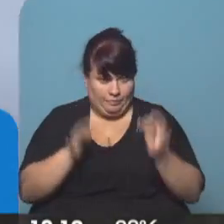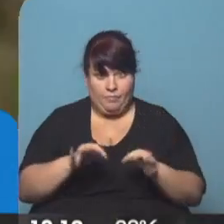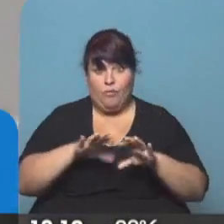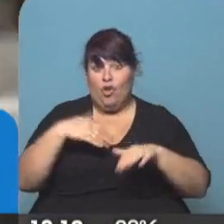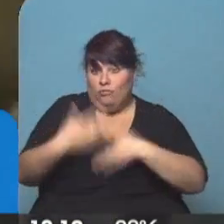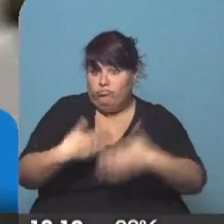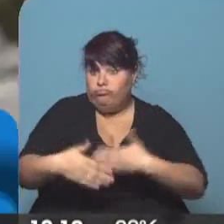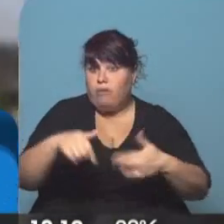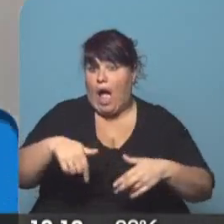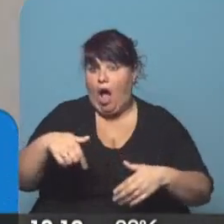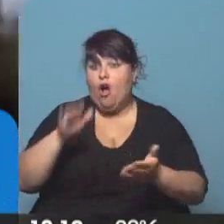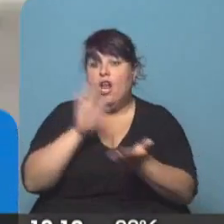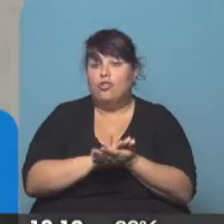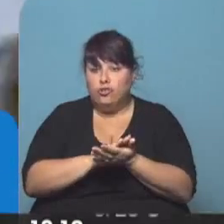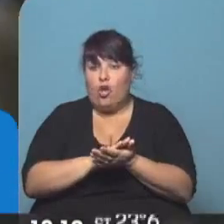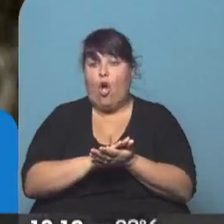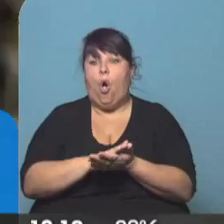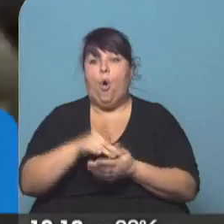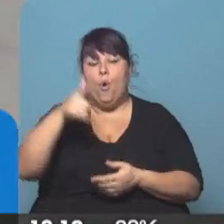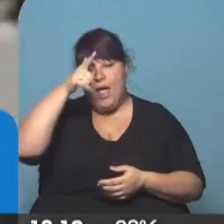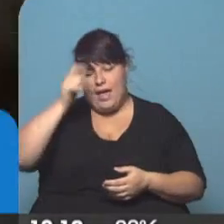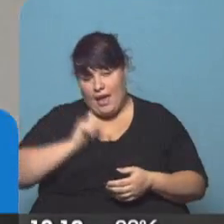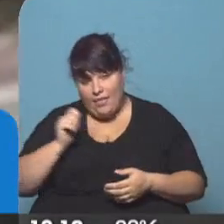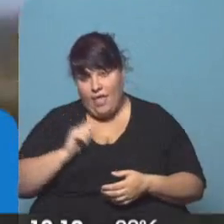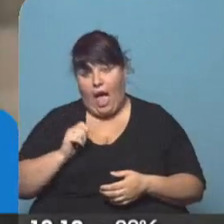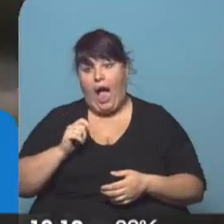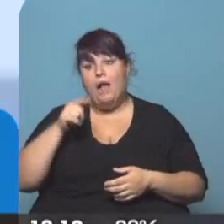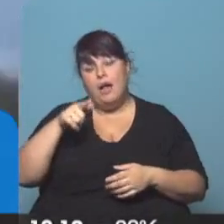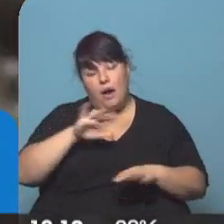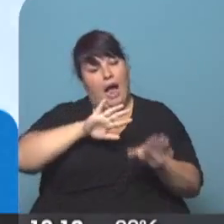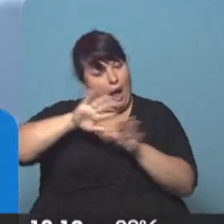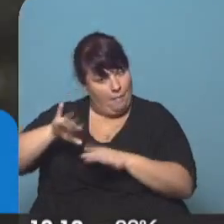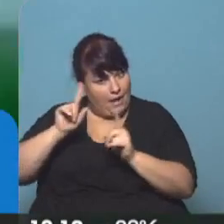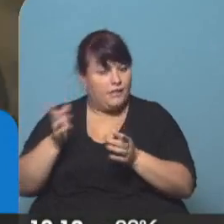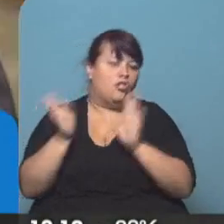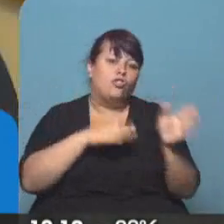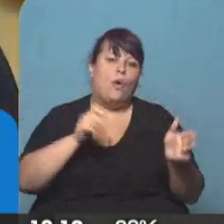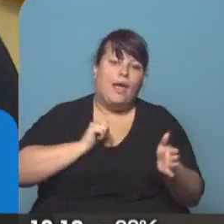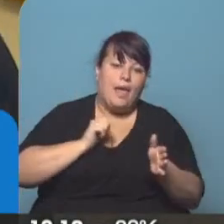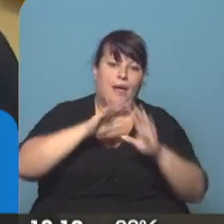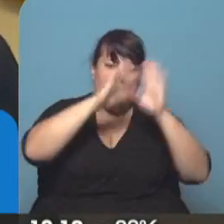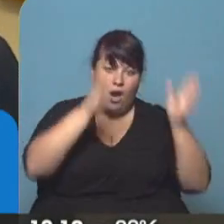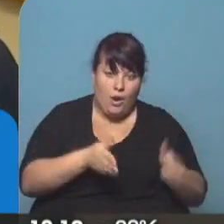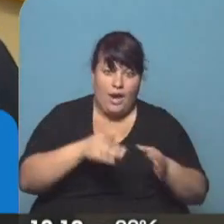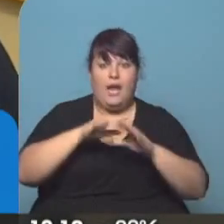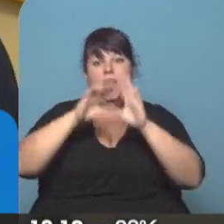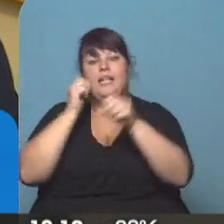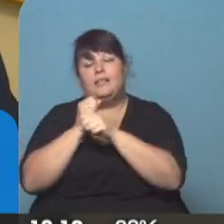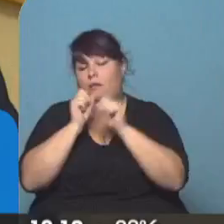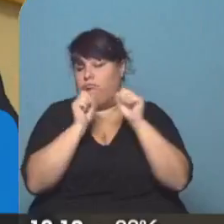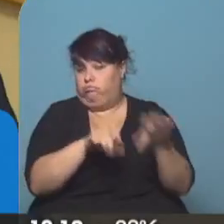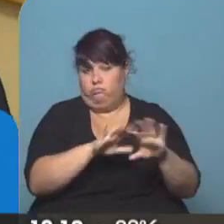todo este avance que se ha hecho sobre gendarmes, y esto hay que separar muy bien lo que es la gendarmería como institución y las